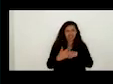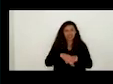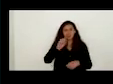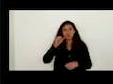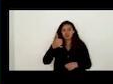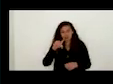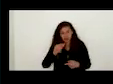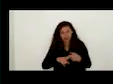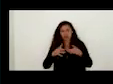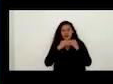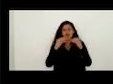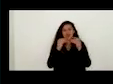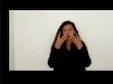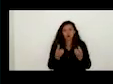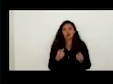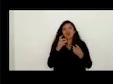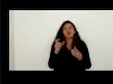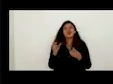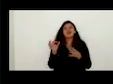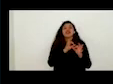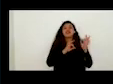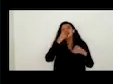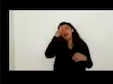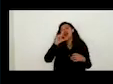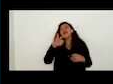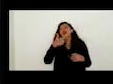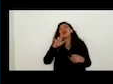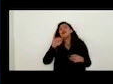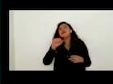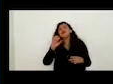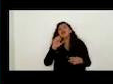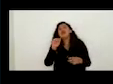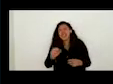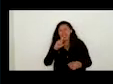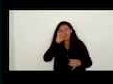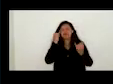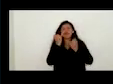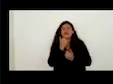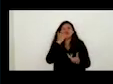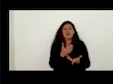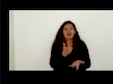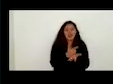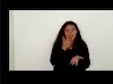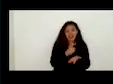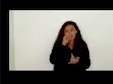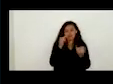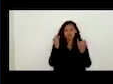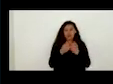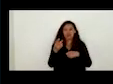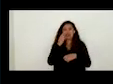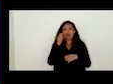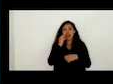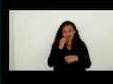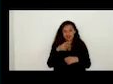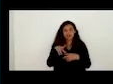frutos secos y de semillas como las leguminosas, de estos mismos ácidos grasos que también vamos a encontrar en nueces,